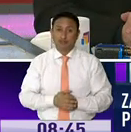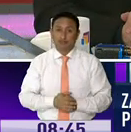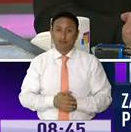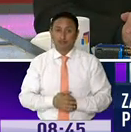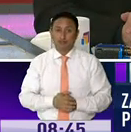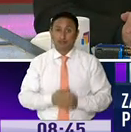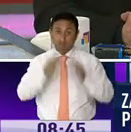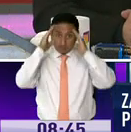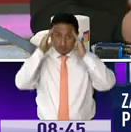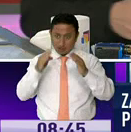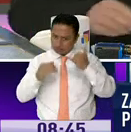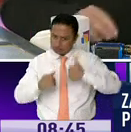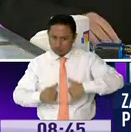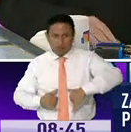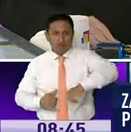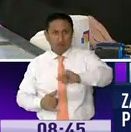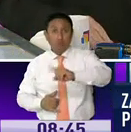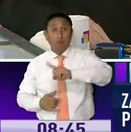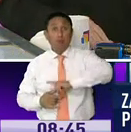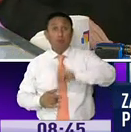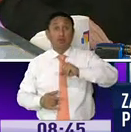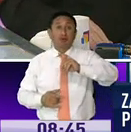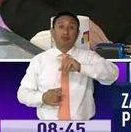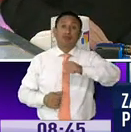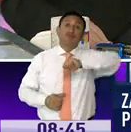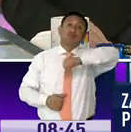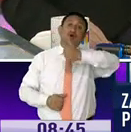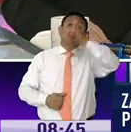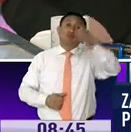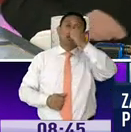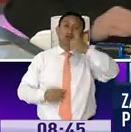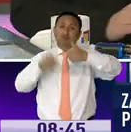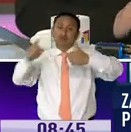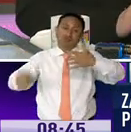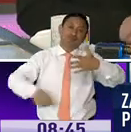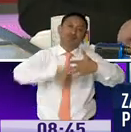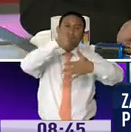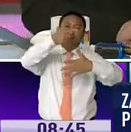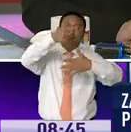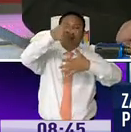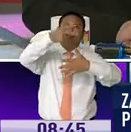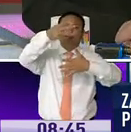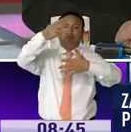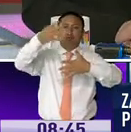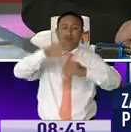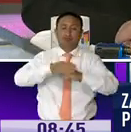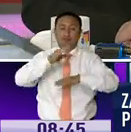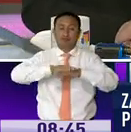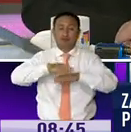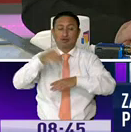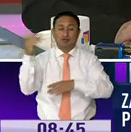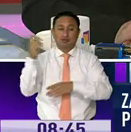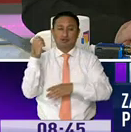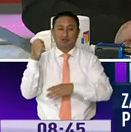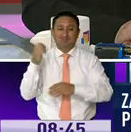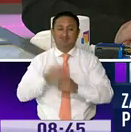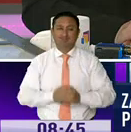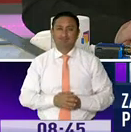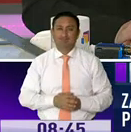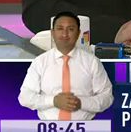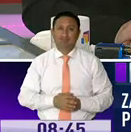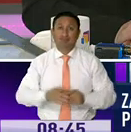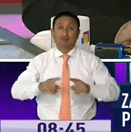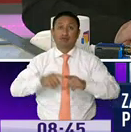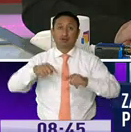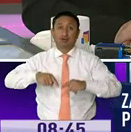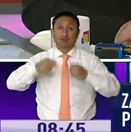No hemos descuidado eso, seguimos trabajando. Lo que pasa es que hemos aumentado otro tipo de emergencias como las que ya les decía a ustedes por el tema de la emergencia sanitaria. Pero nosotros